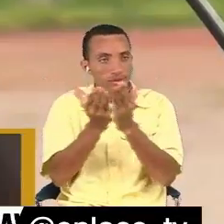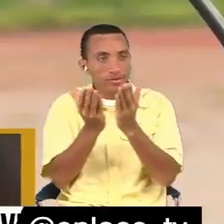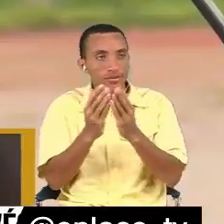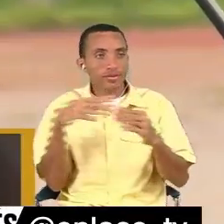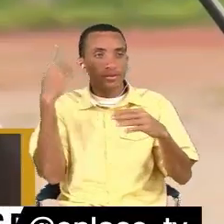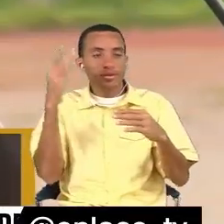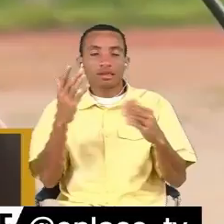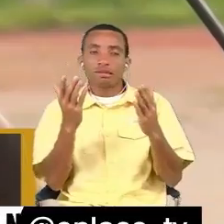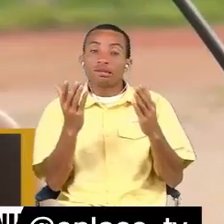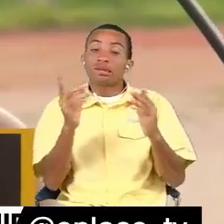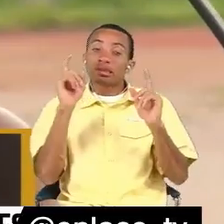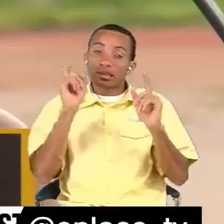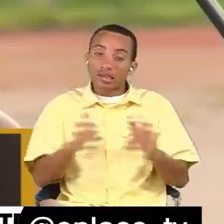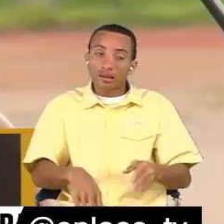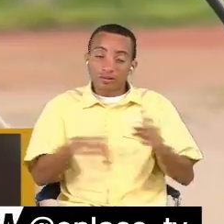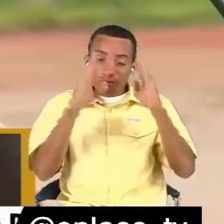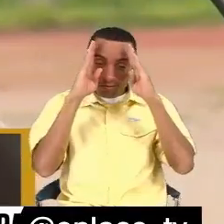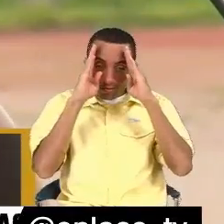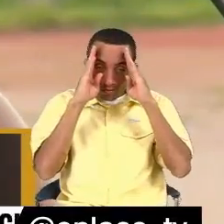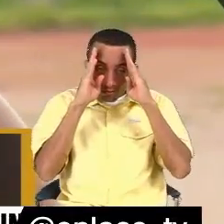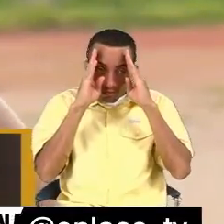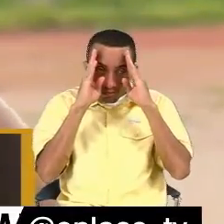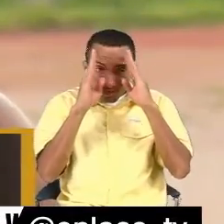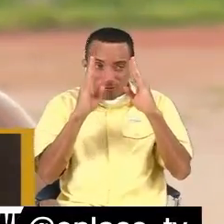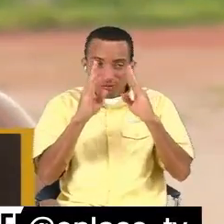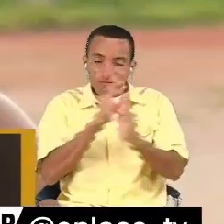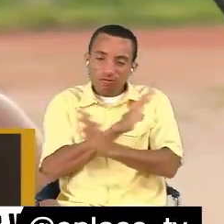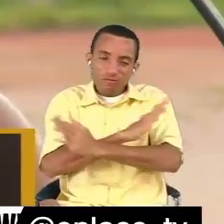mucha disciplina y concentración para este juego,